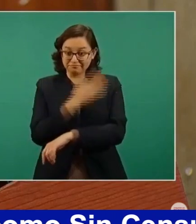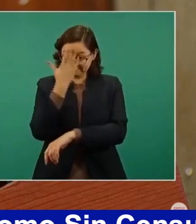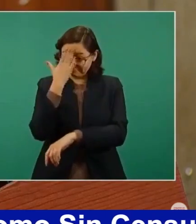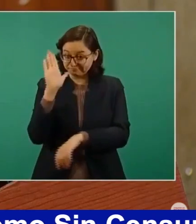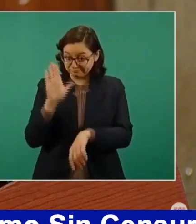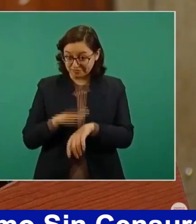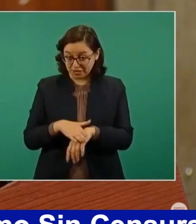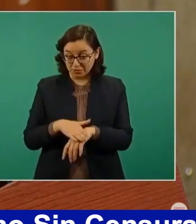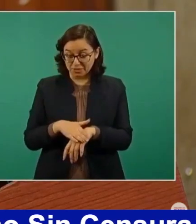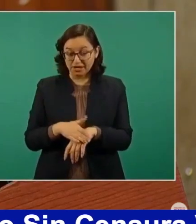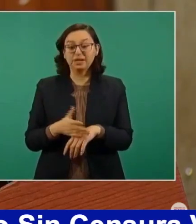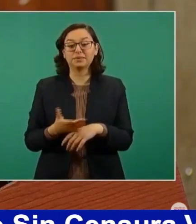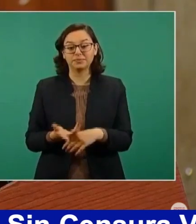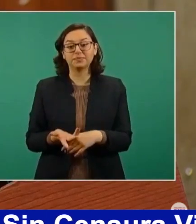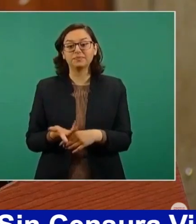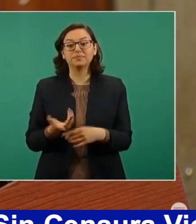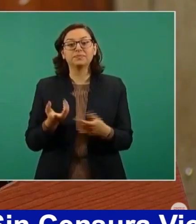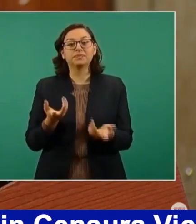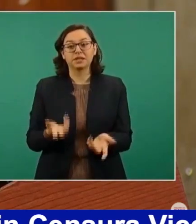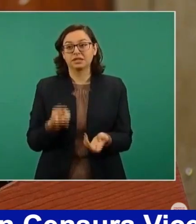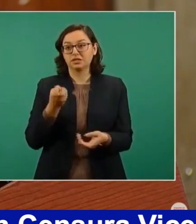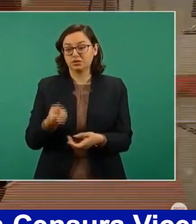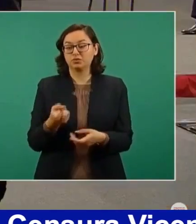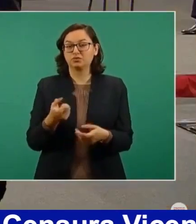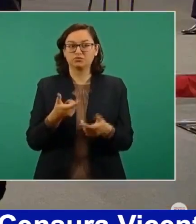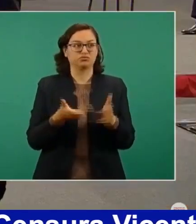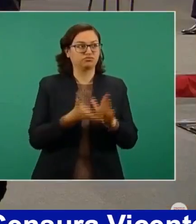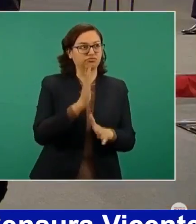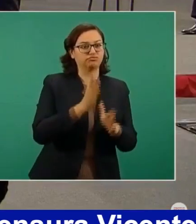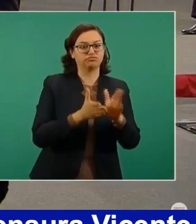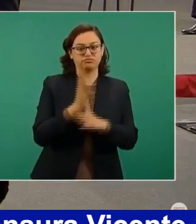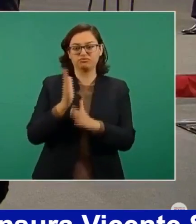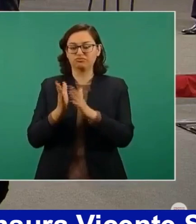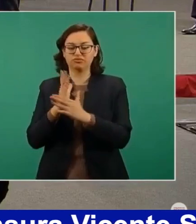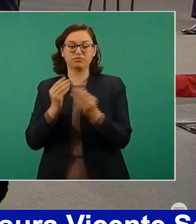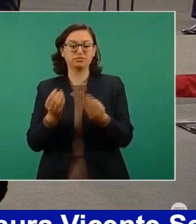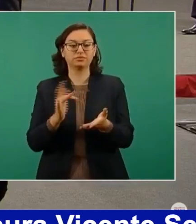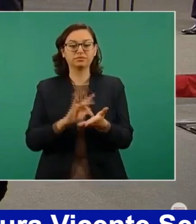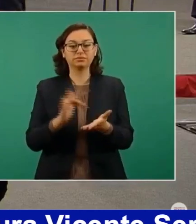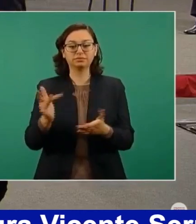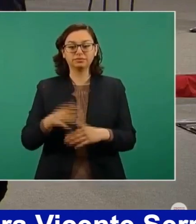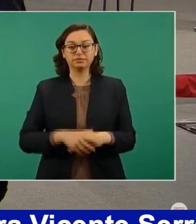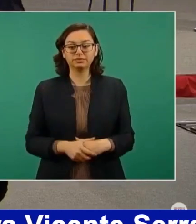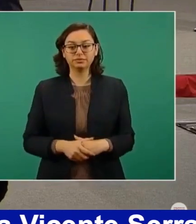haciendo en las brigadas de vacunación. Muchas gracias.